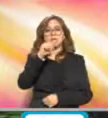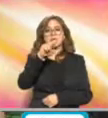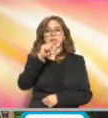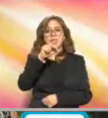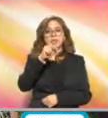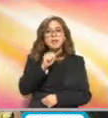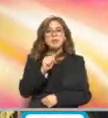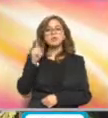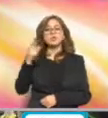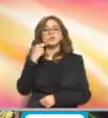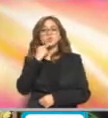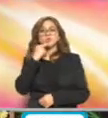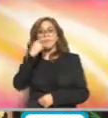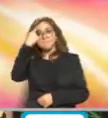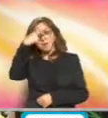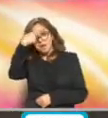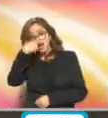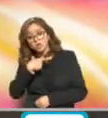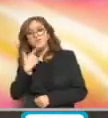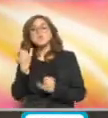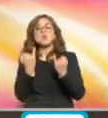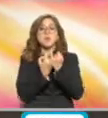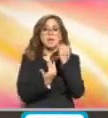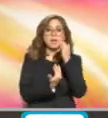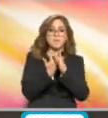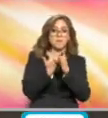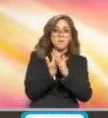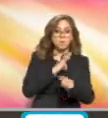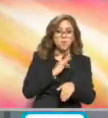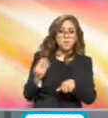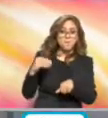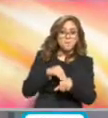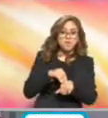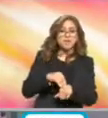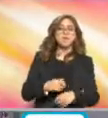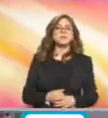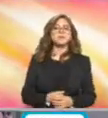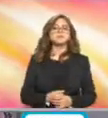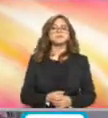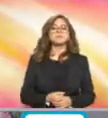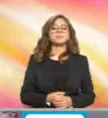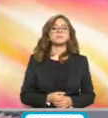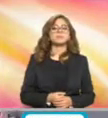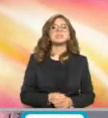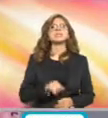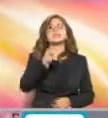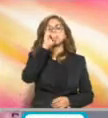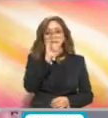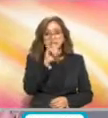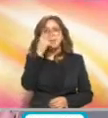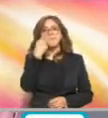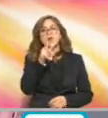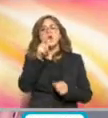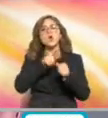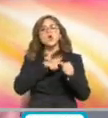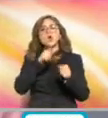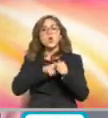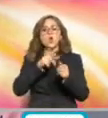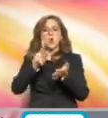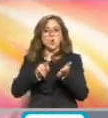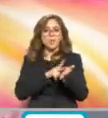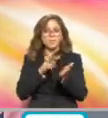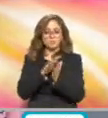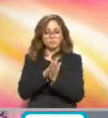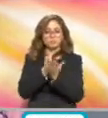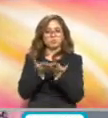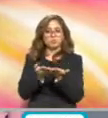solo para la noche. Ya de día podemos incluir el brillo también. Exactamente, siempre y cuando sean tonalidades. Voy a abrir un